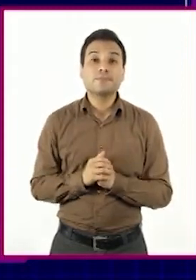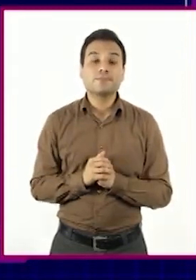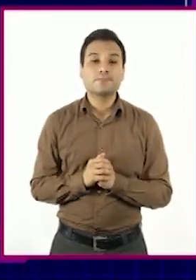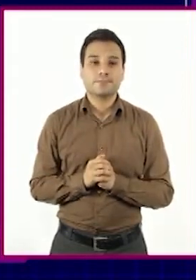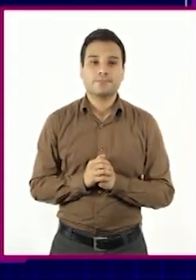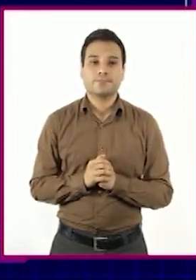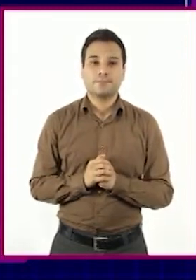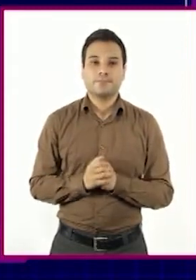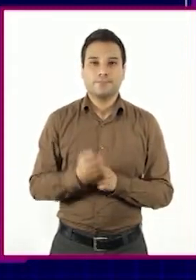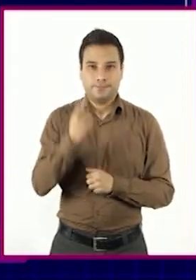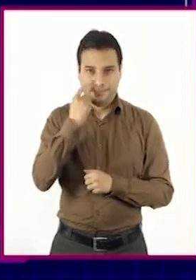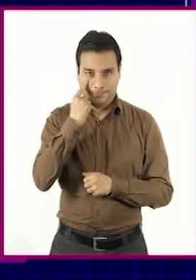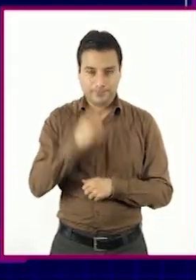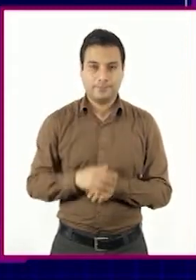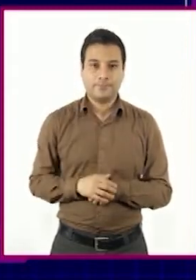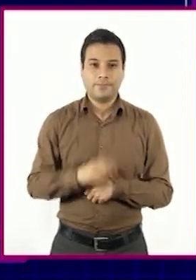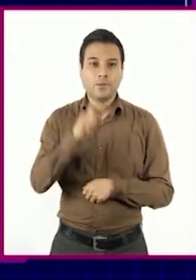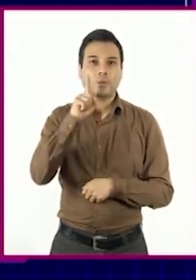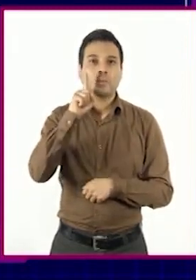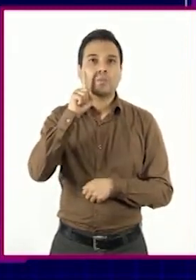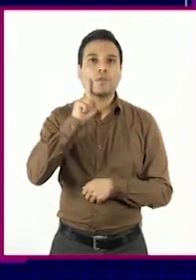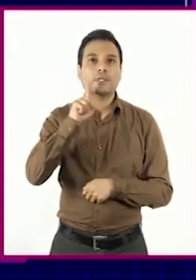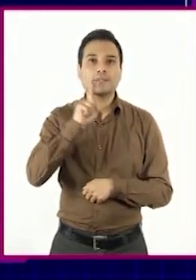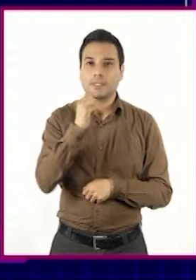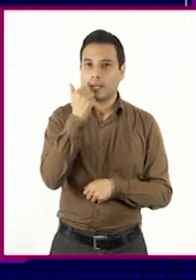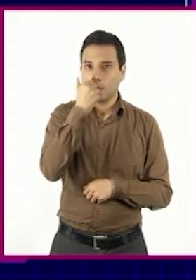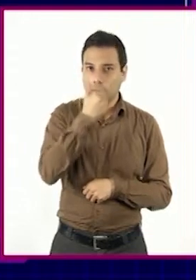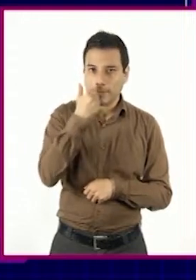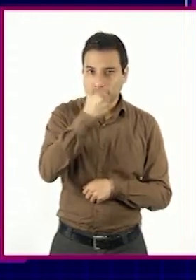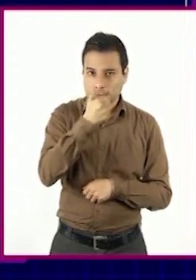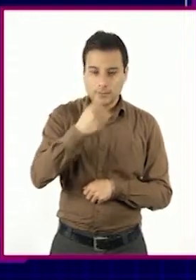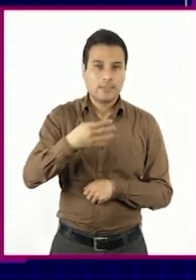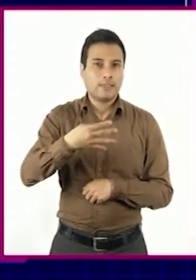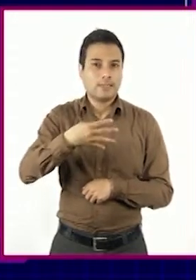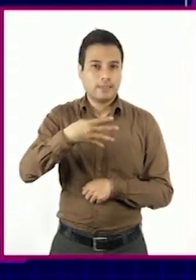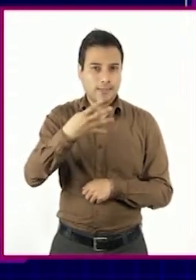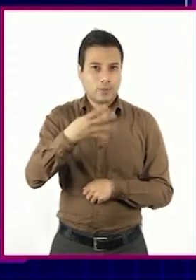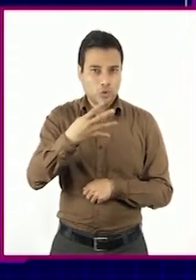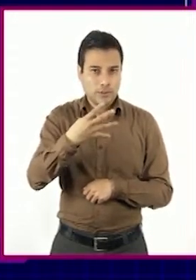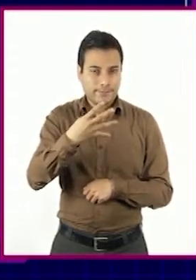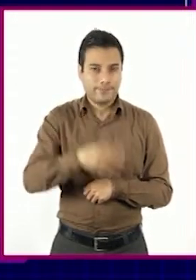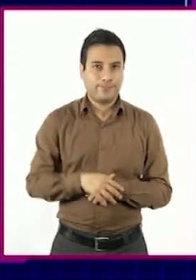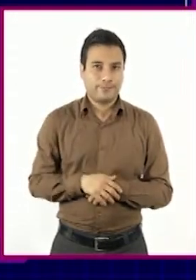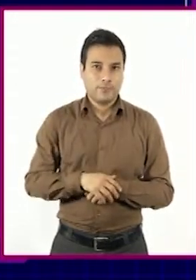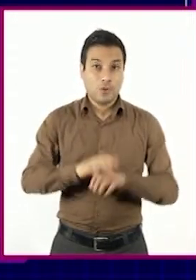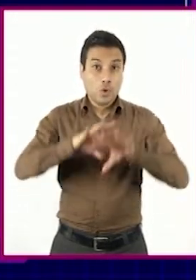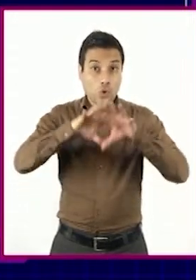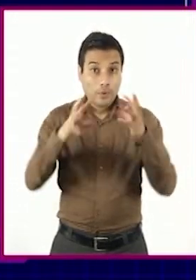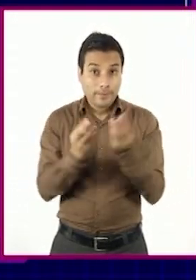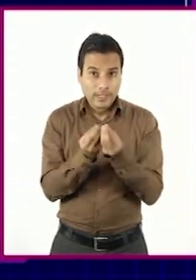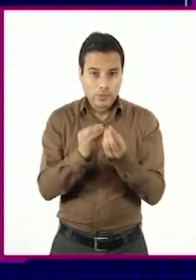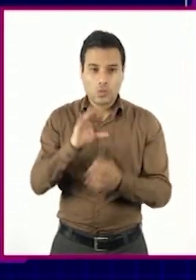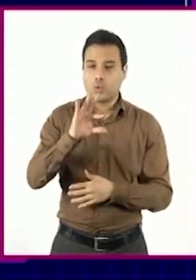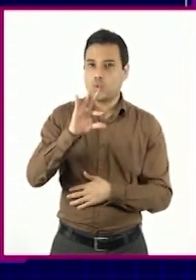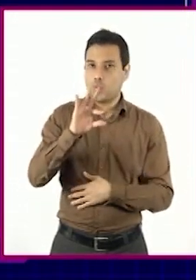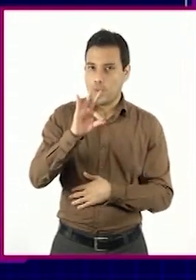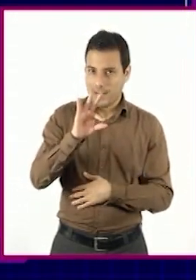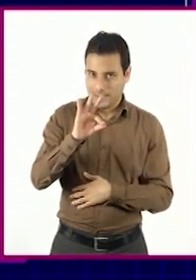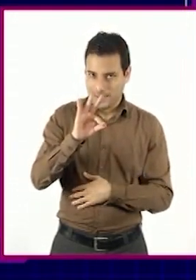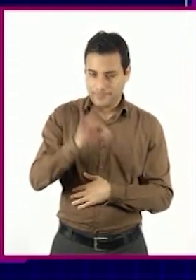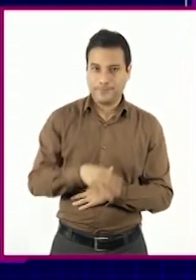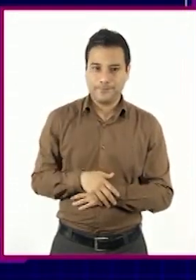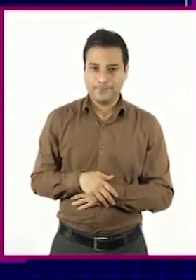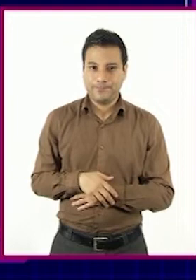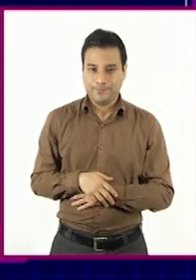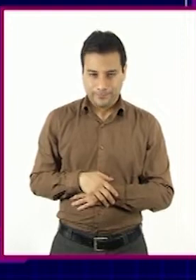categoría alumnas, su valor es 14. El total es igual a 40. El sector circular es igual